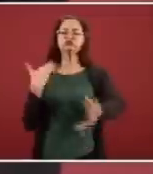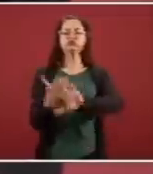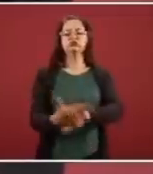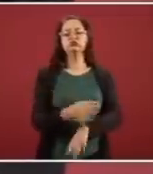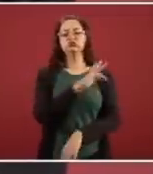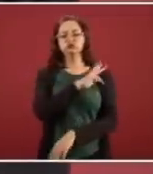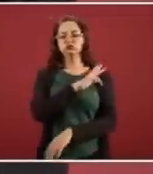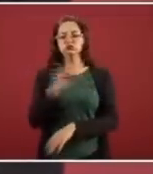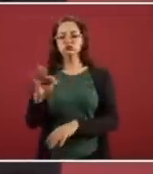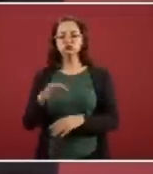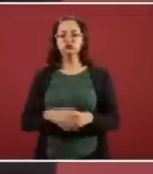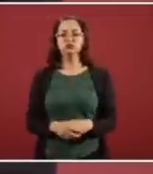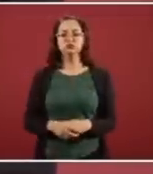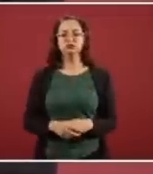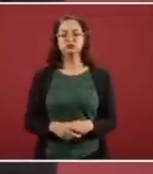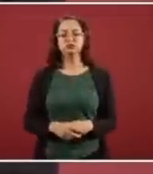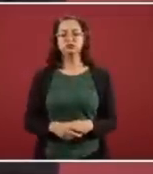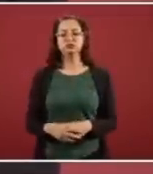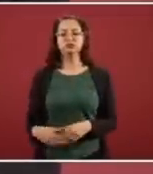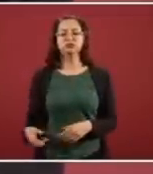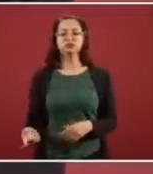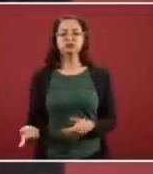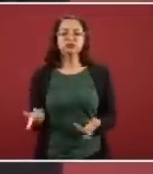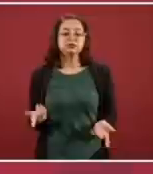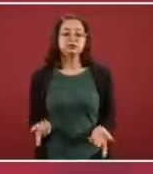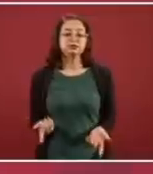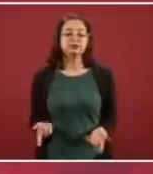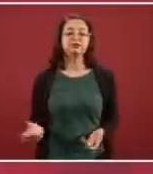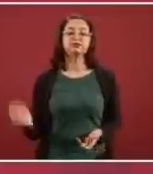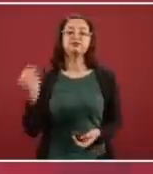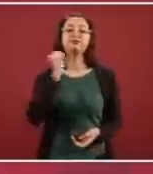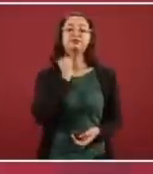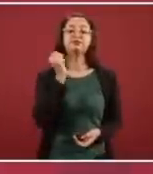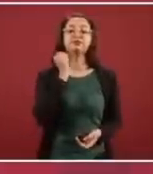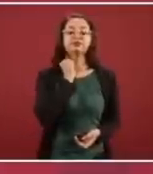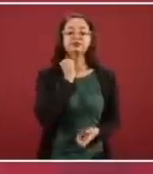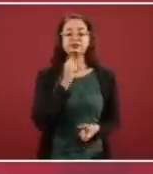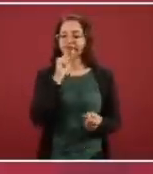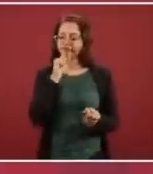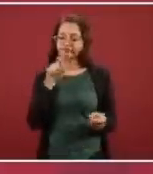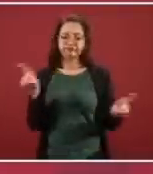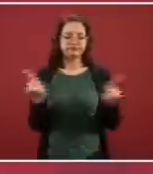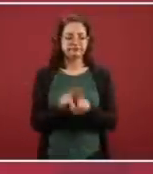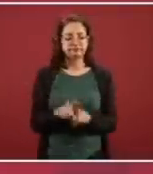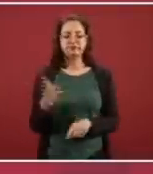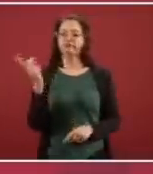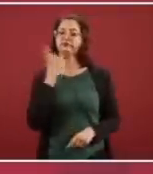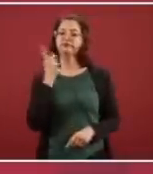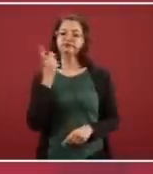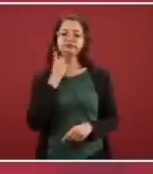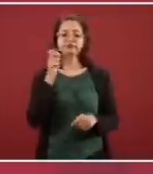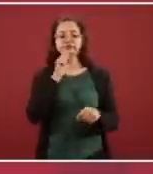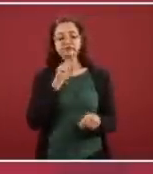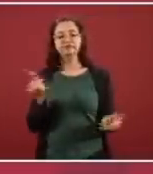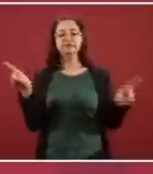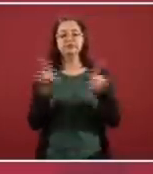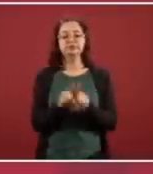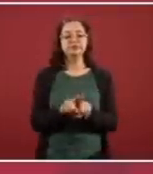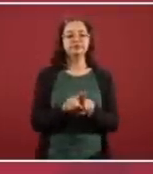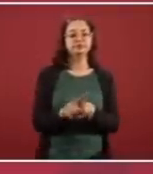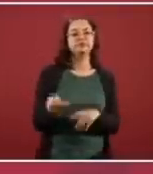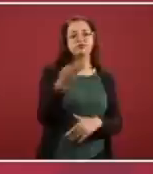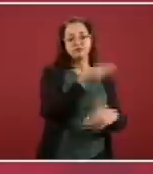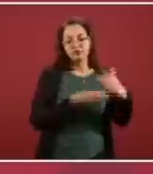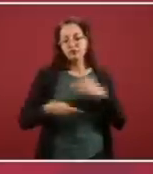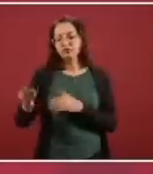En el Senado se agrega que se actúe lo igual para senadores y para diputados, se envía a la Cámara